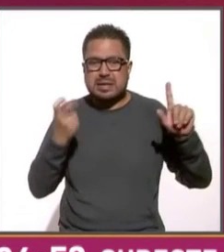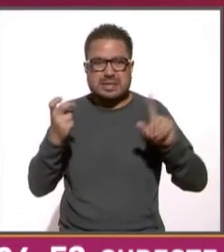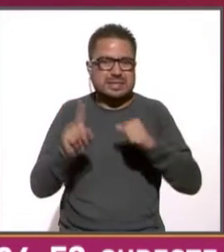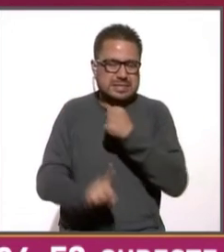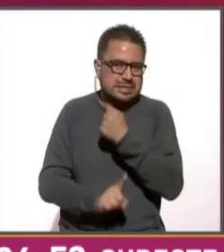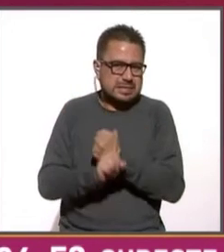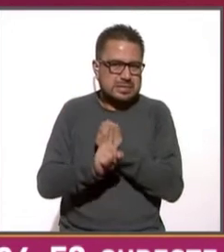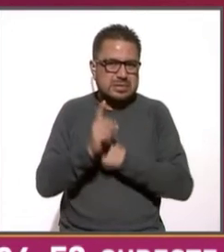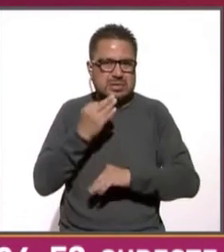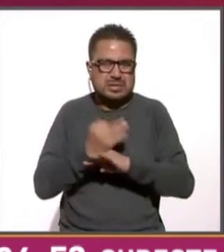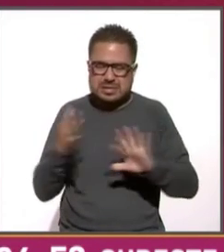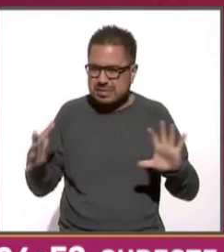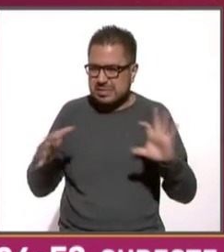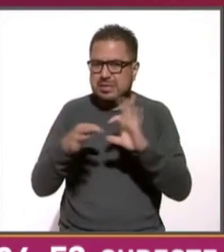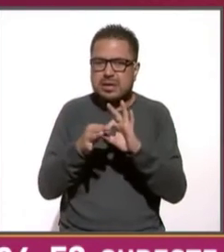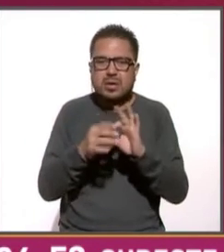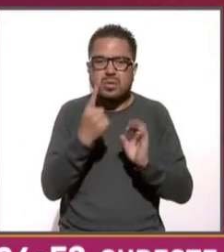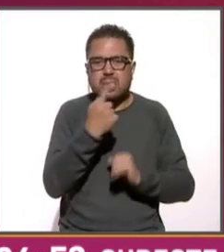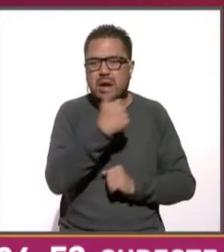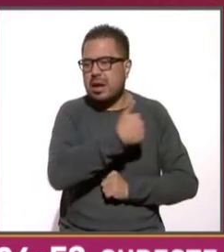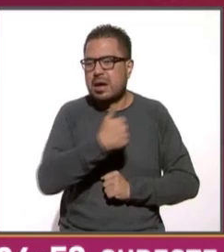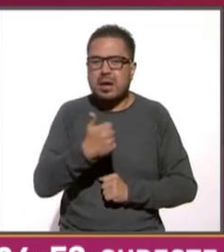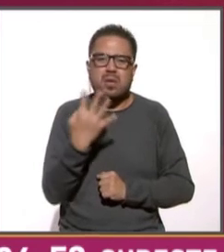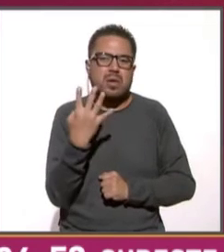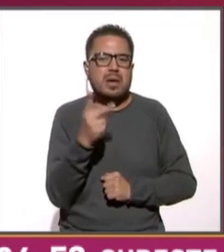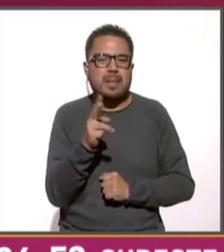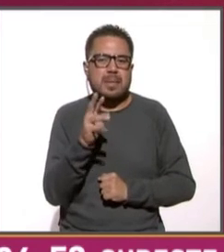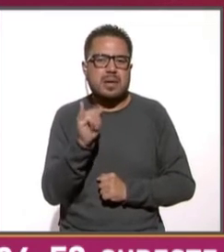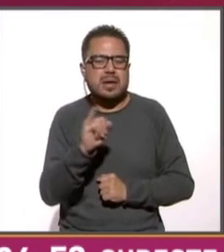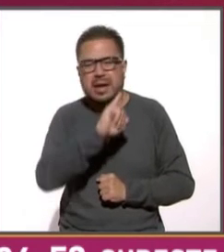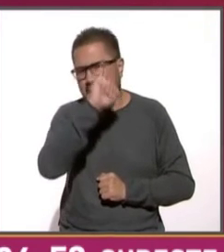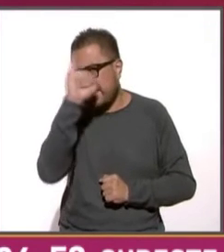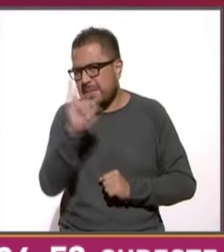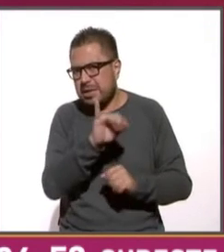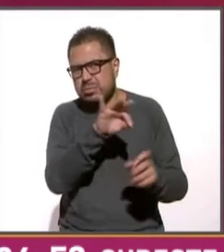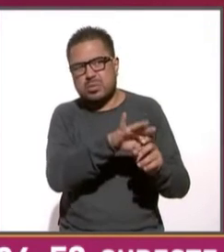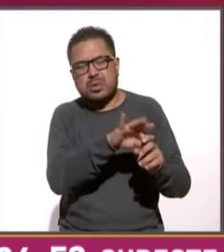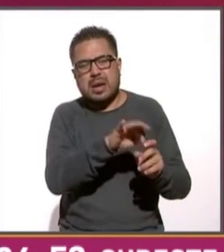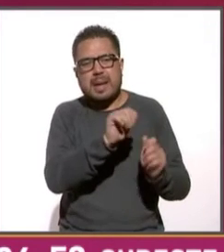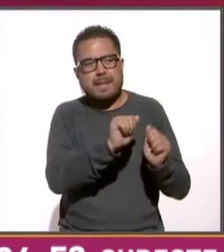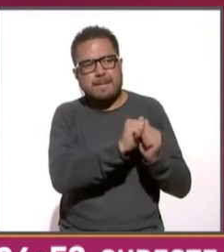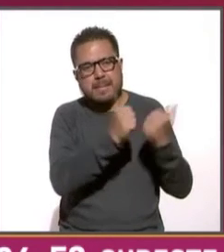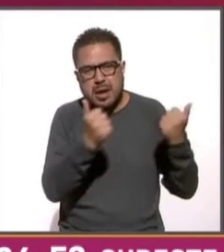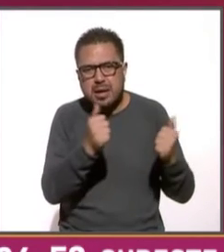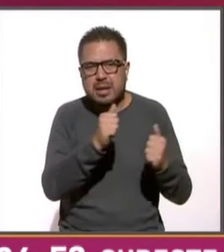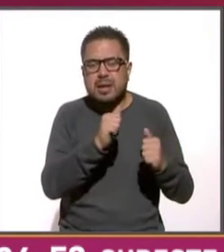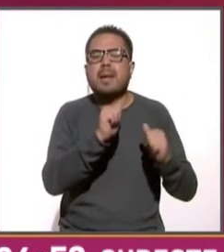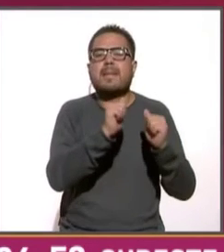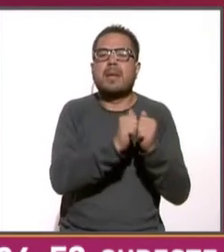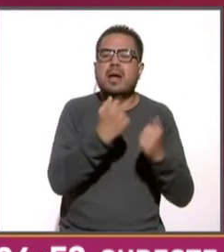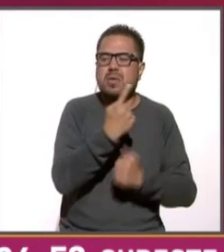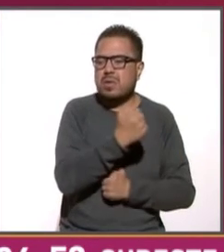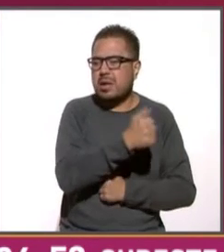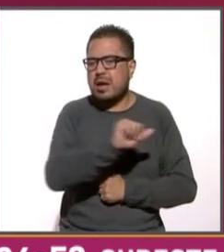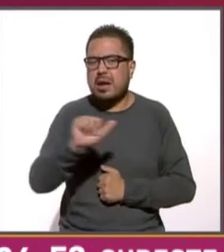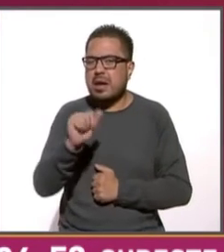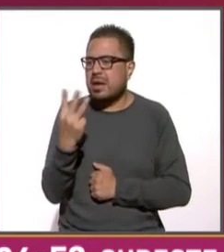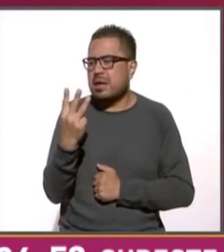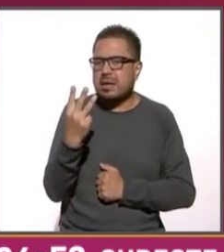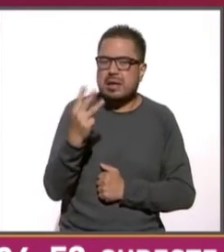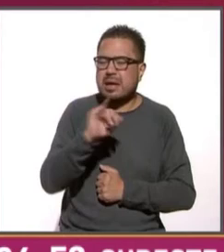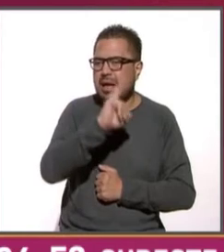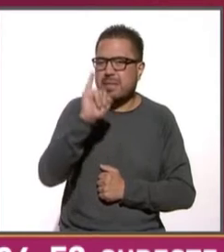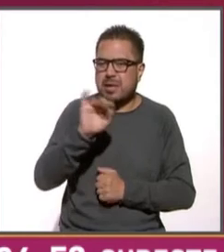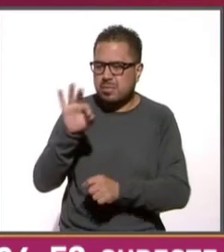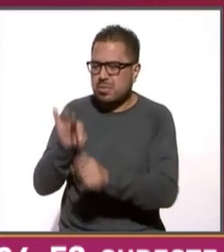problemático de estas alianzas, 1 de cada 4 priistas dice que nunca votaría por el PAN, y 1 de cada 3 panistas dice que nunca votaría por el